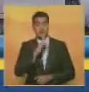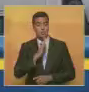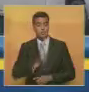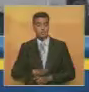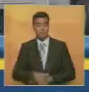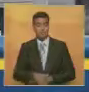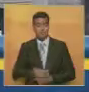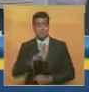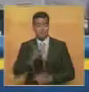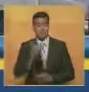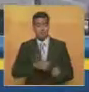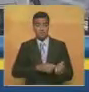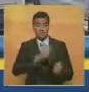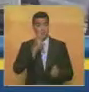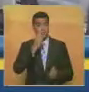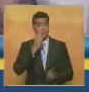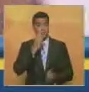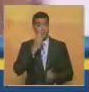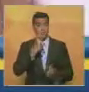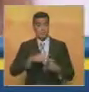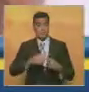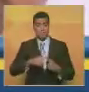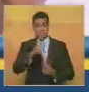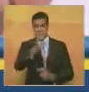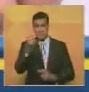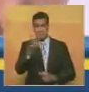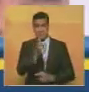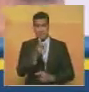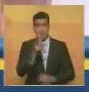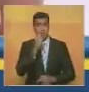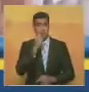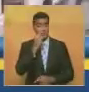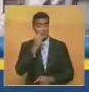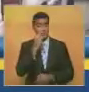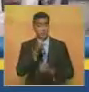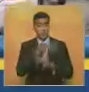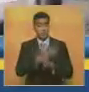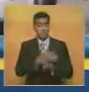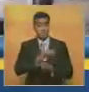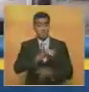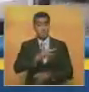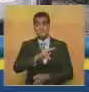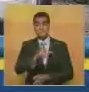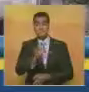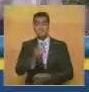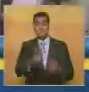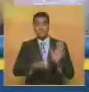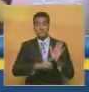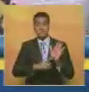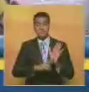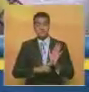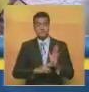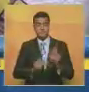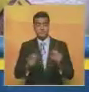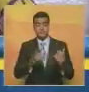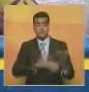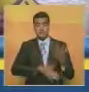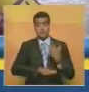dos hermanos y un primo fueron baleados por sujetos armados cuando jugaban bingo con unos vecinos